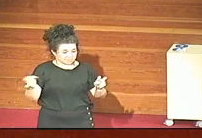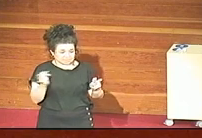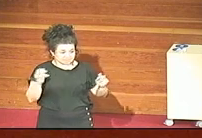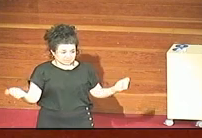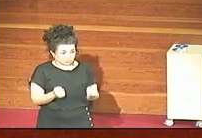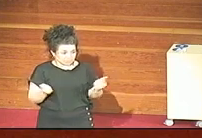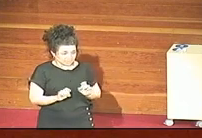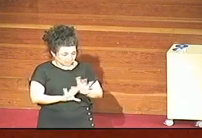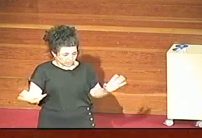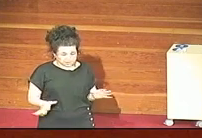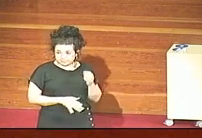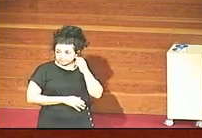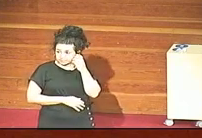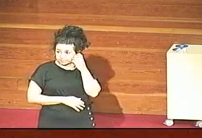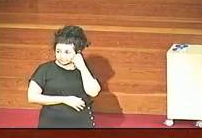publicarse